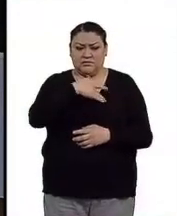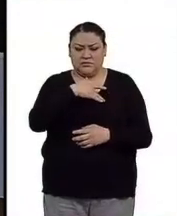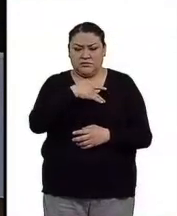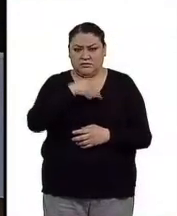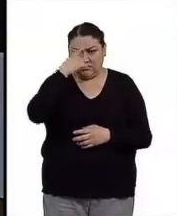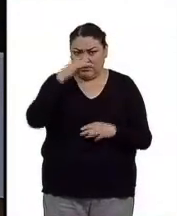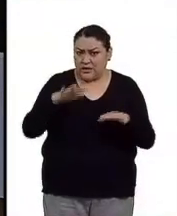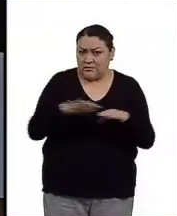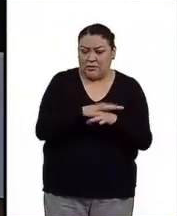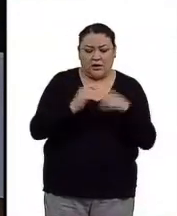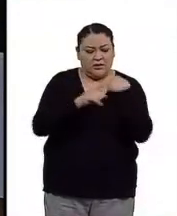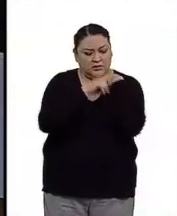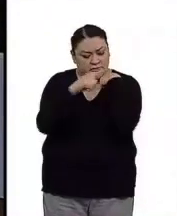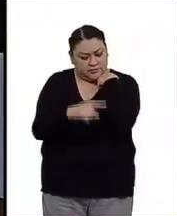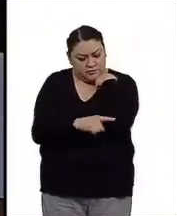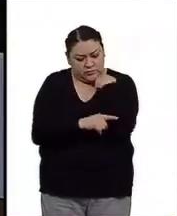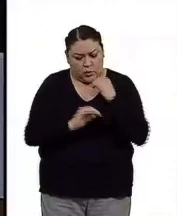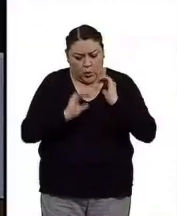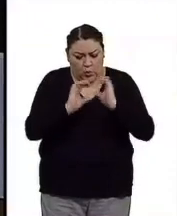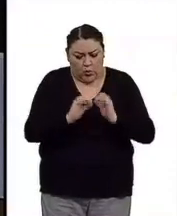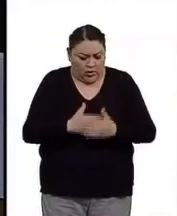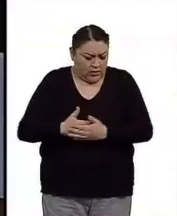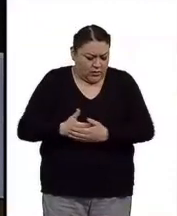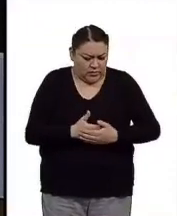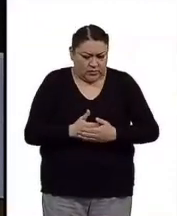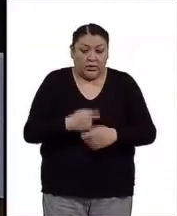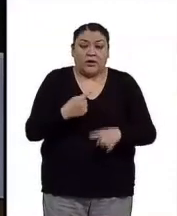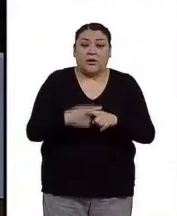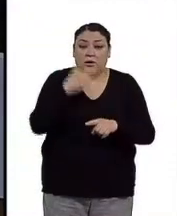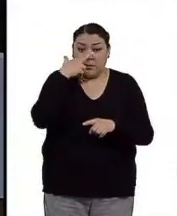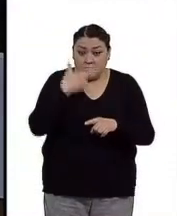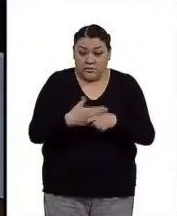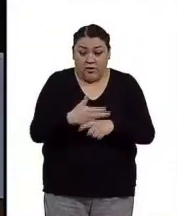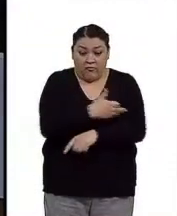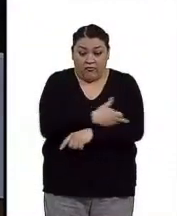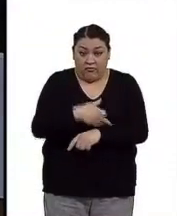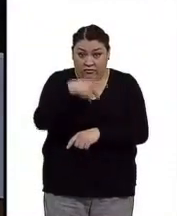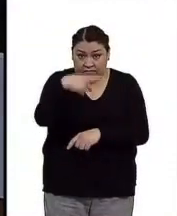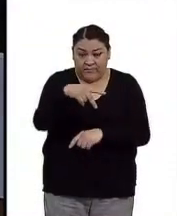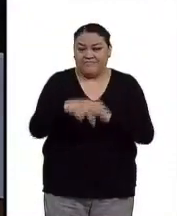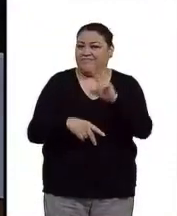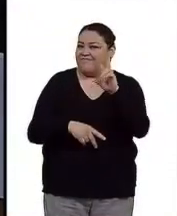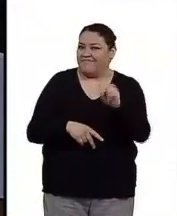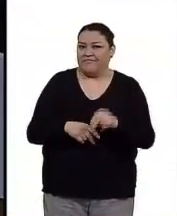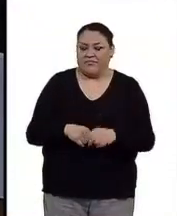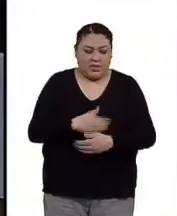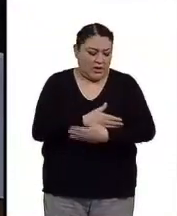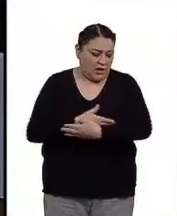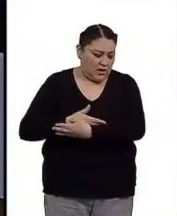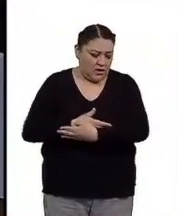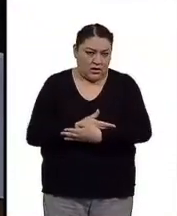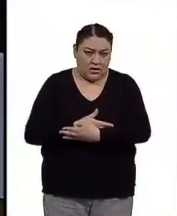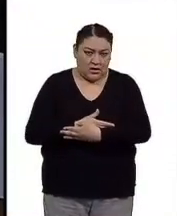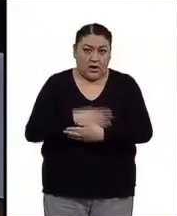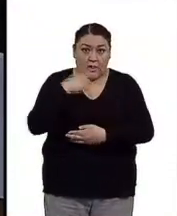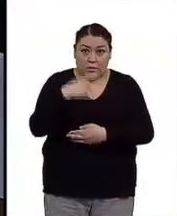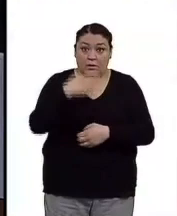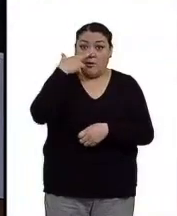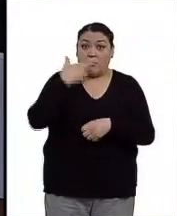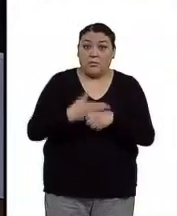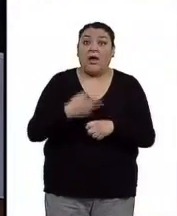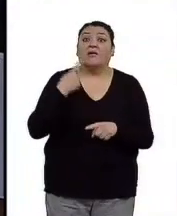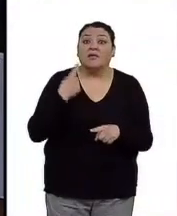del embarazo y los cuidados son responsabilidad de las familias, porque no lo son. La protección del embarazo y los cuidados en general